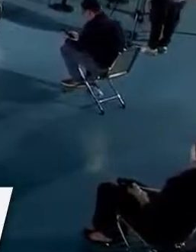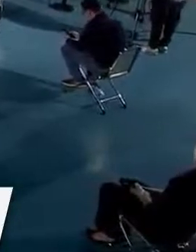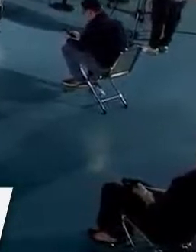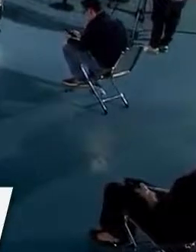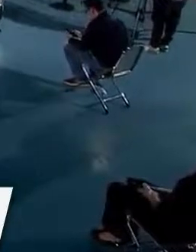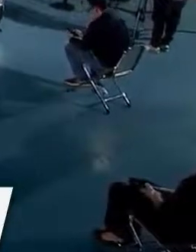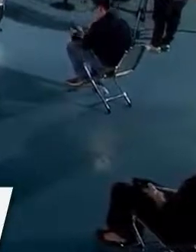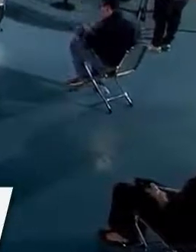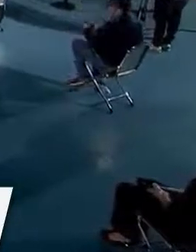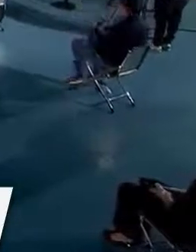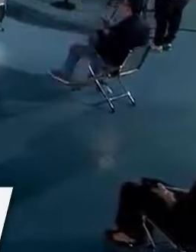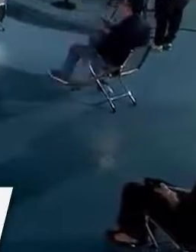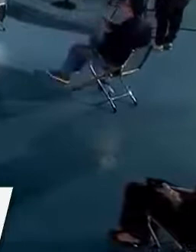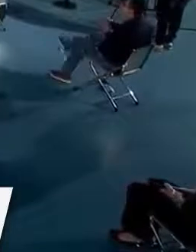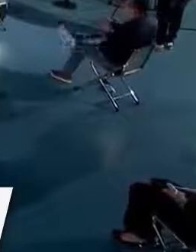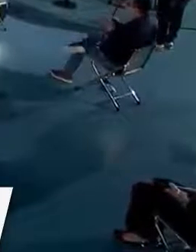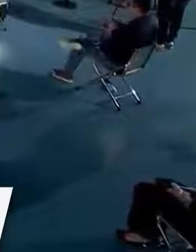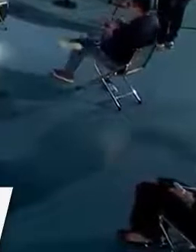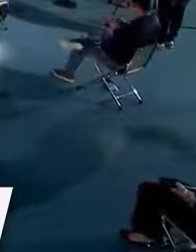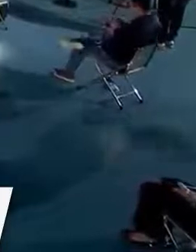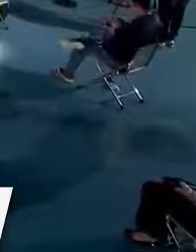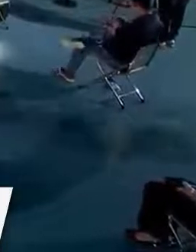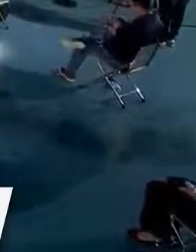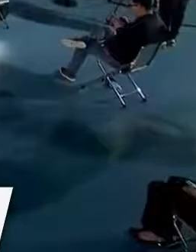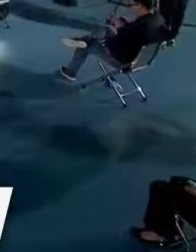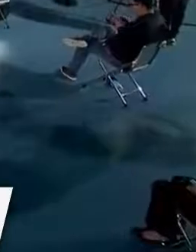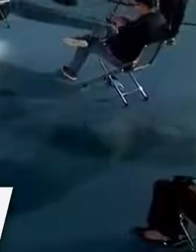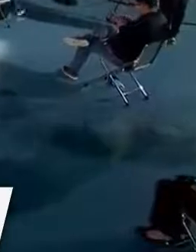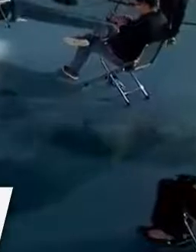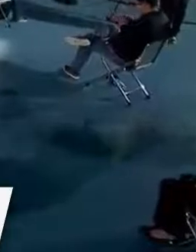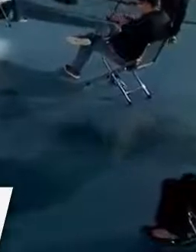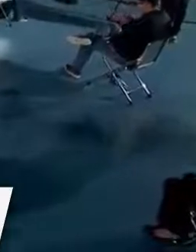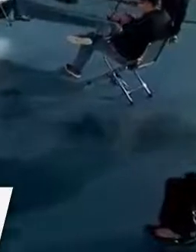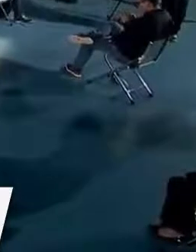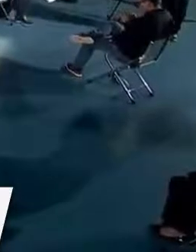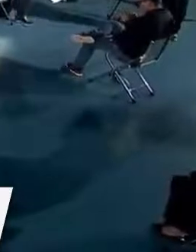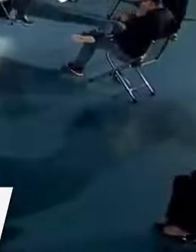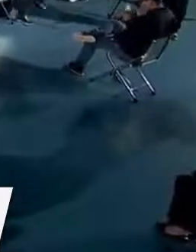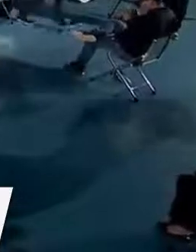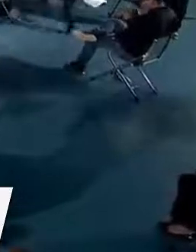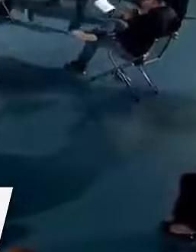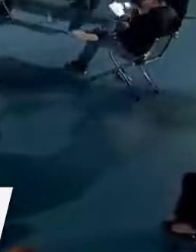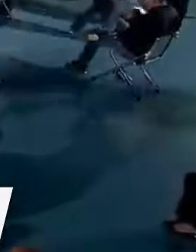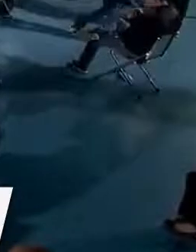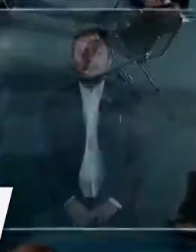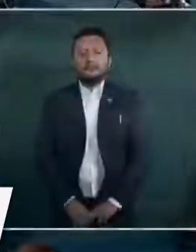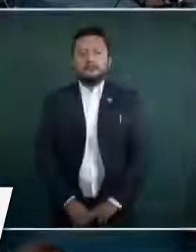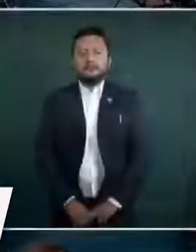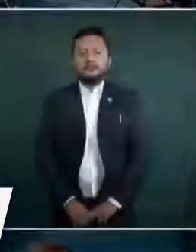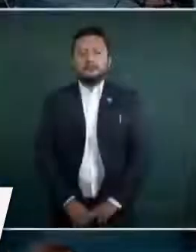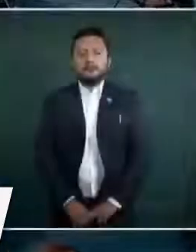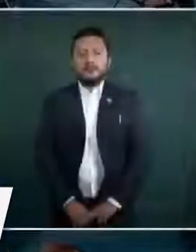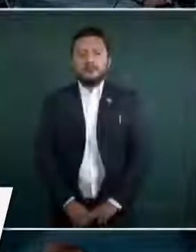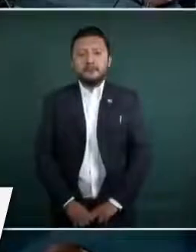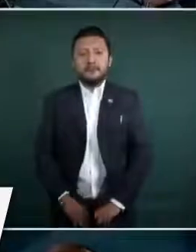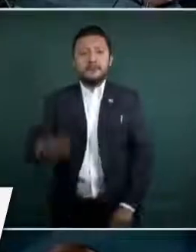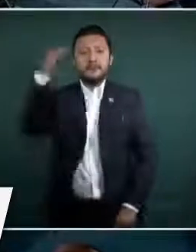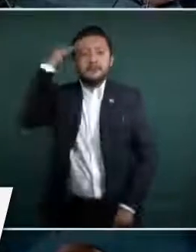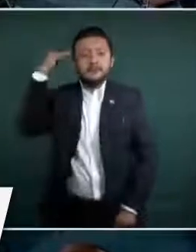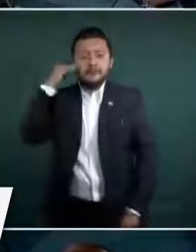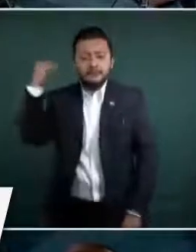Vamos a informar desde Mérida, Yucatán,